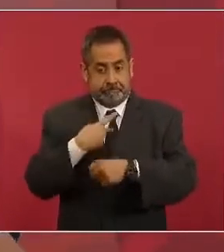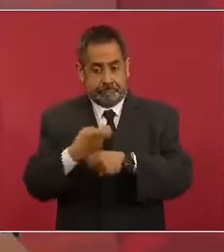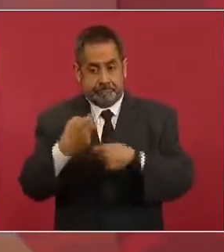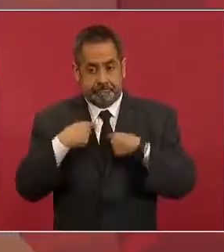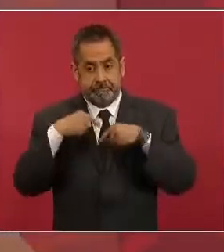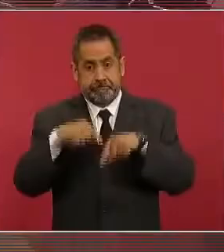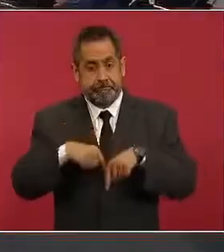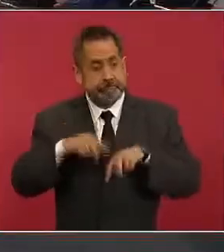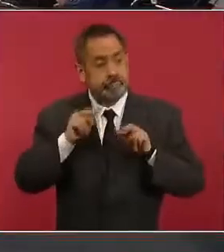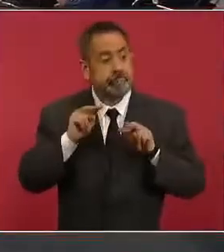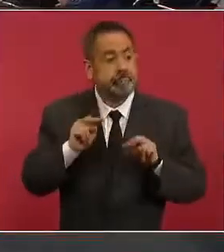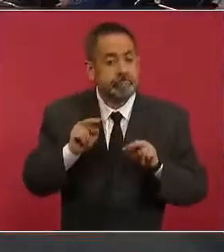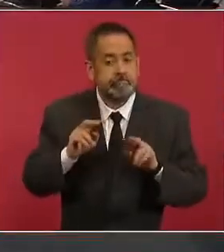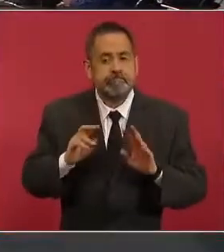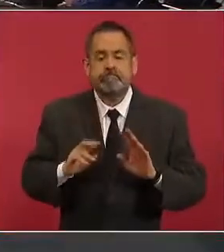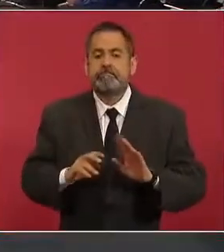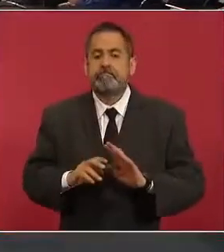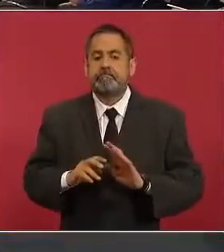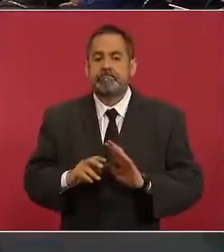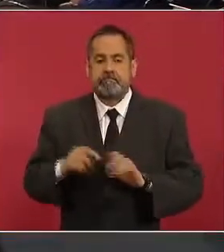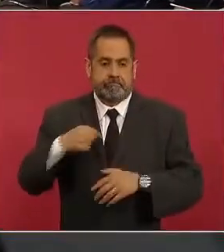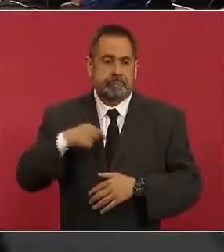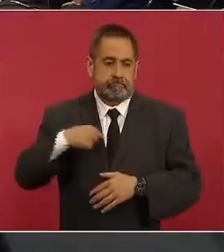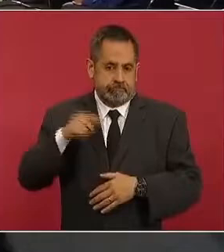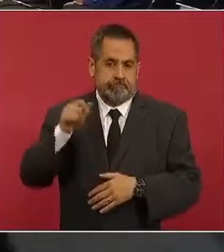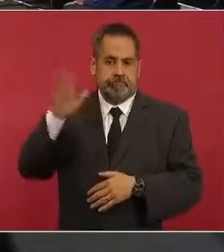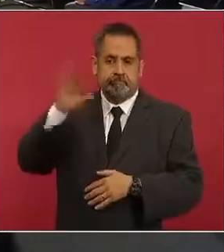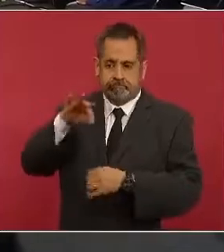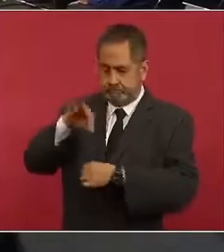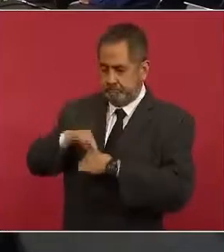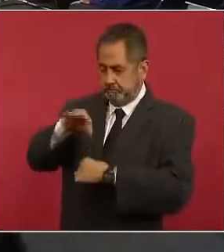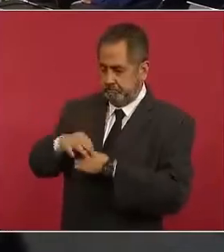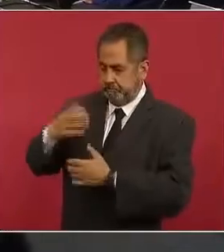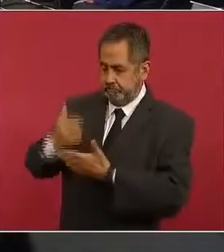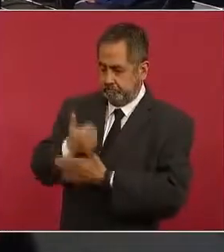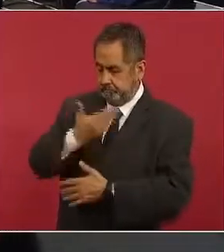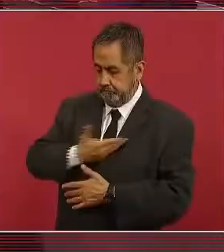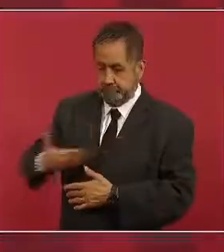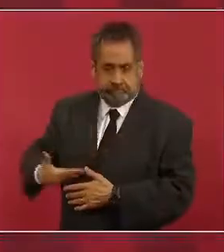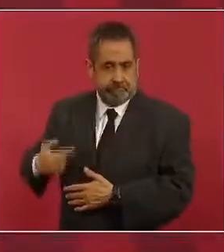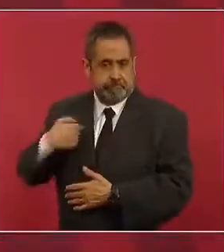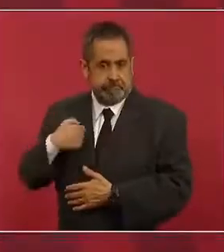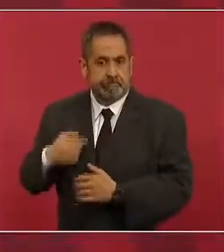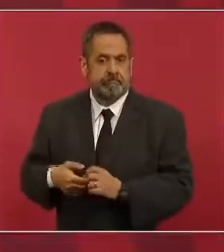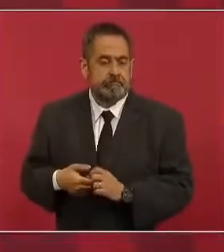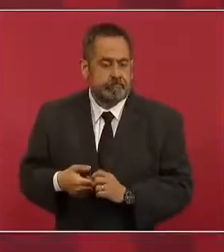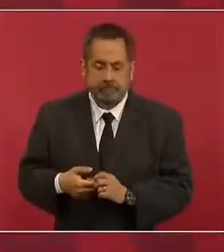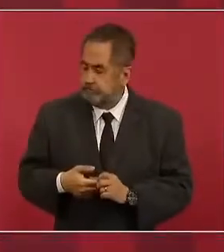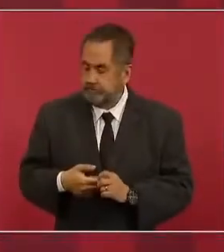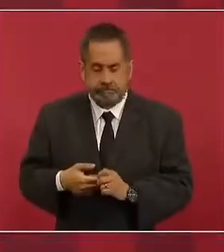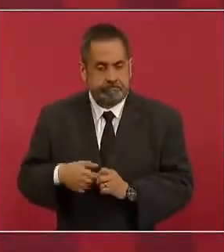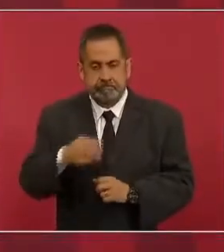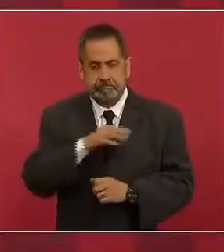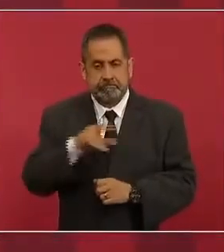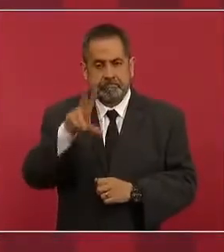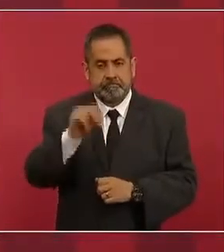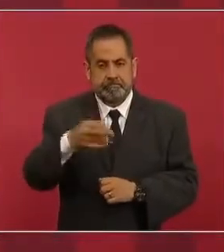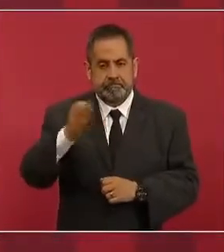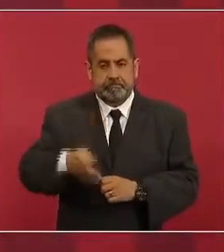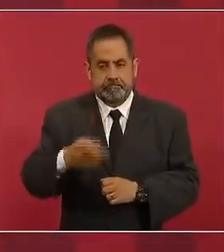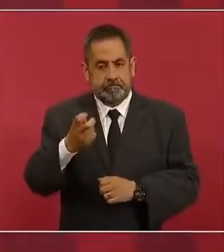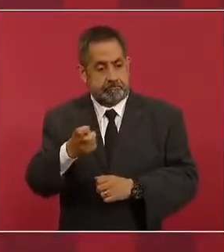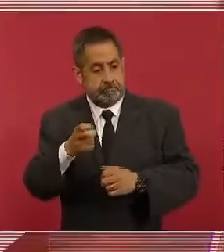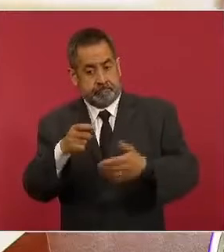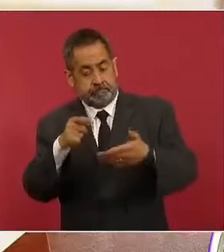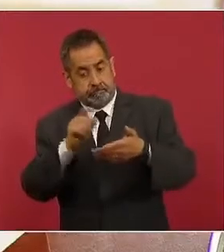como observadores, ya era yo presidente electo, sostuvimos que no aceptábamos